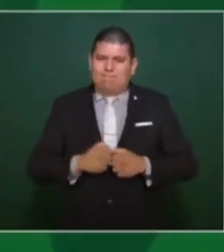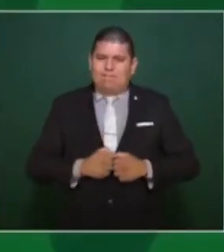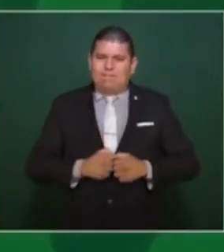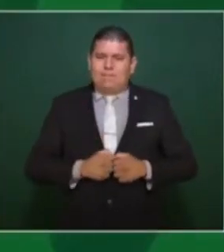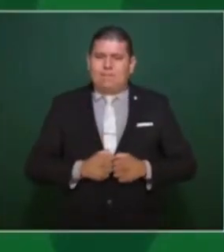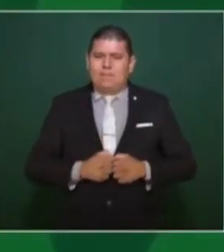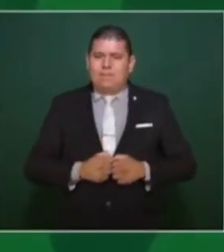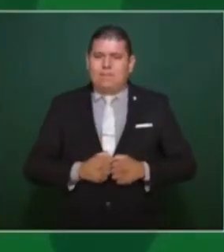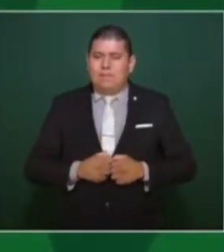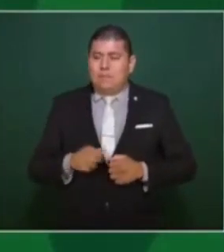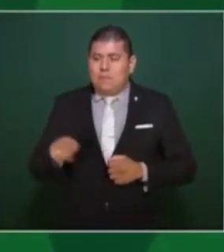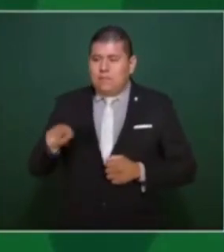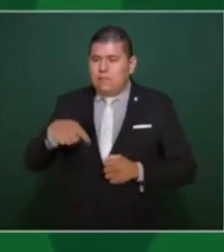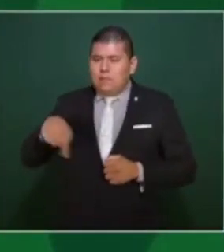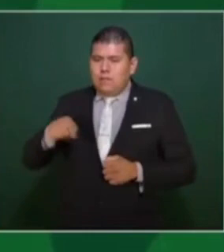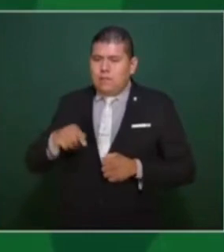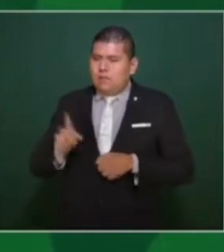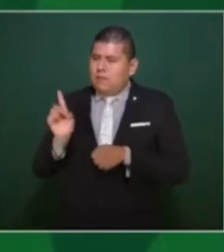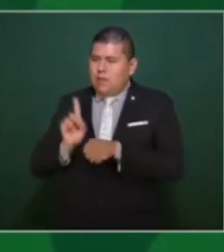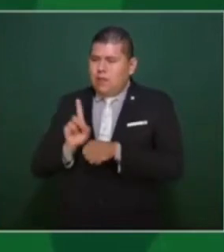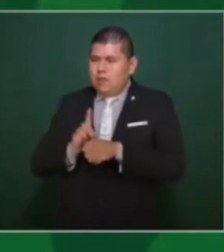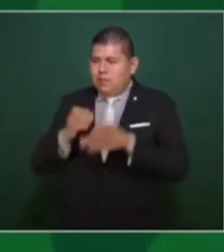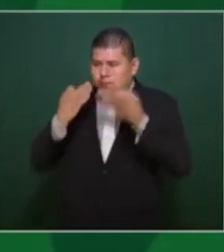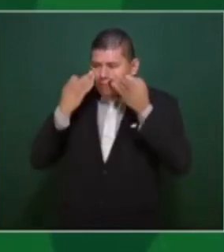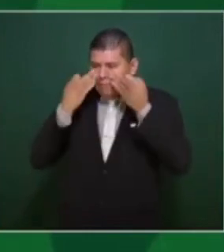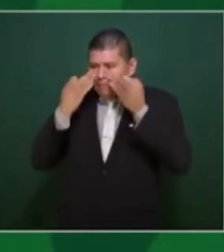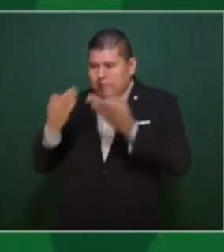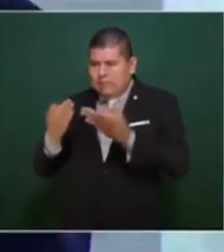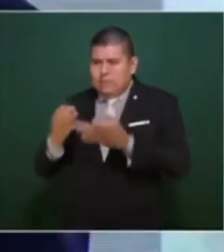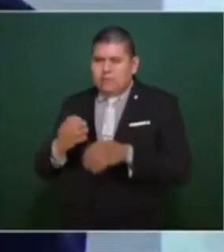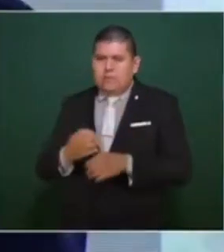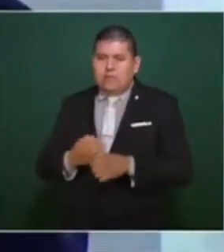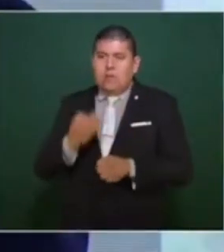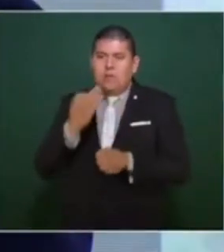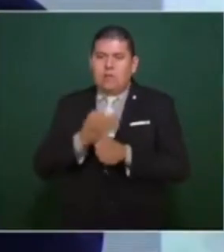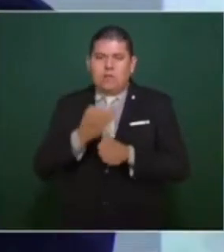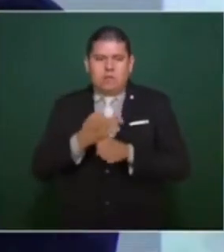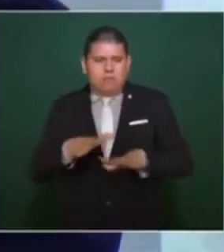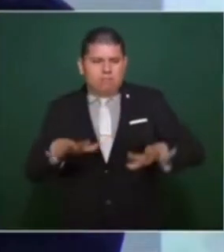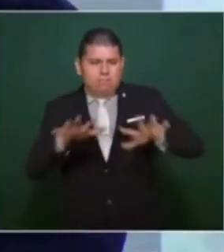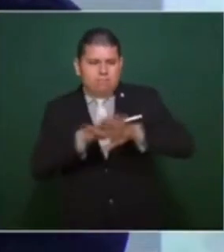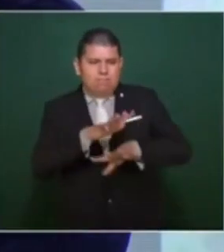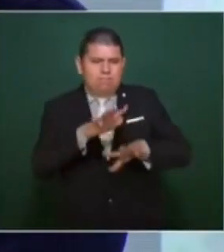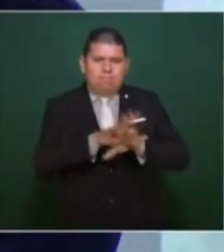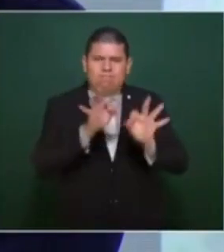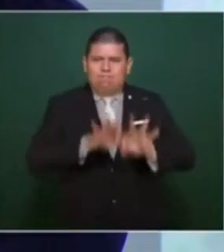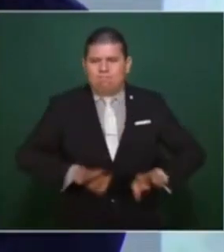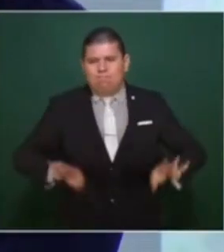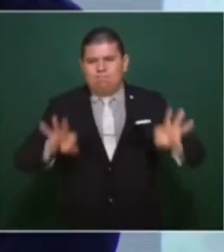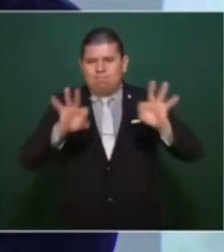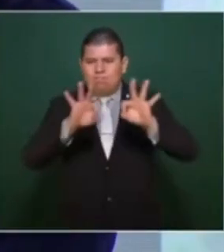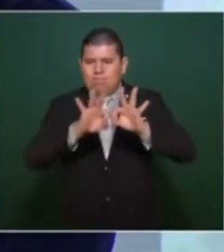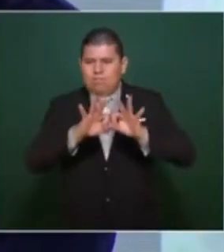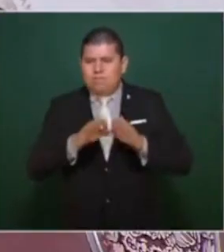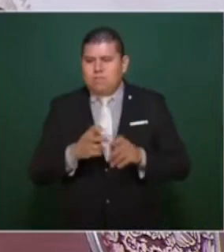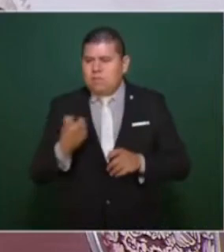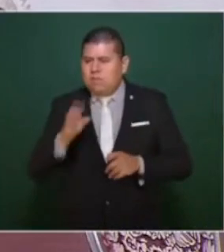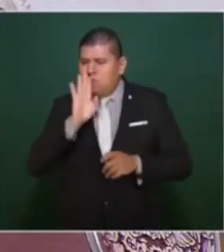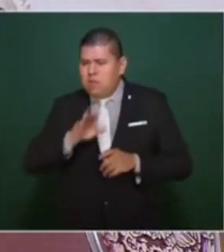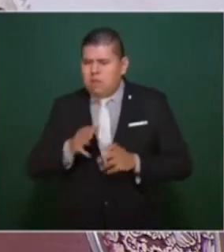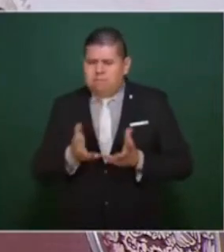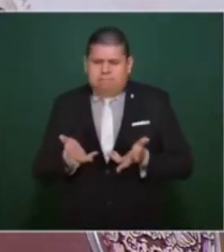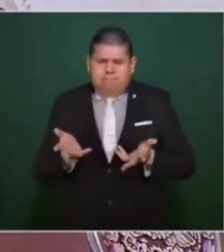y cada quien se está mostrando como es. Son tiempos de definiciones, por eso no está mal.